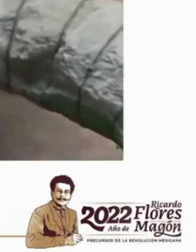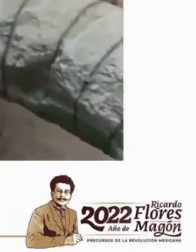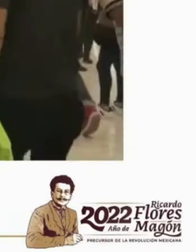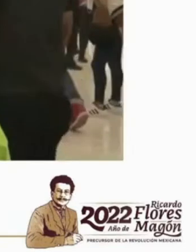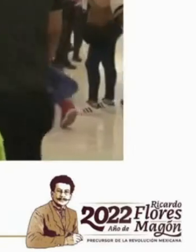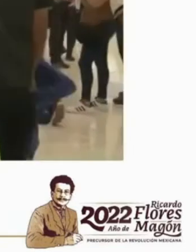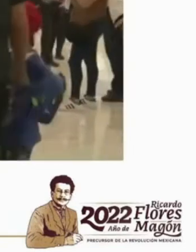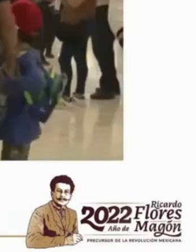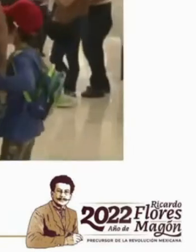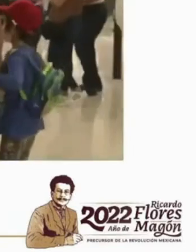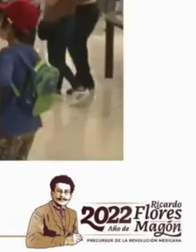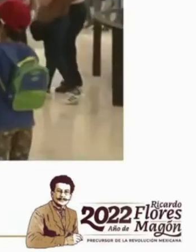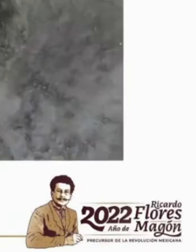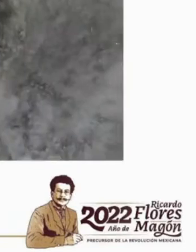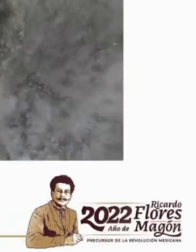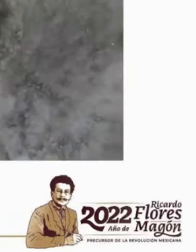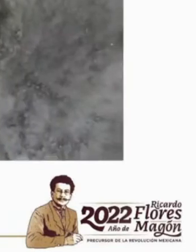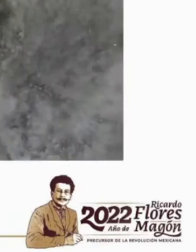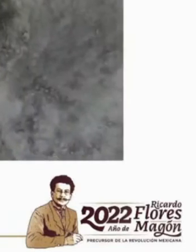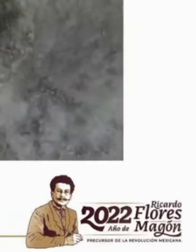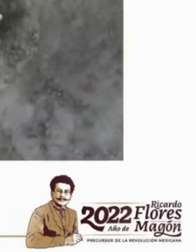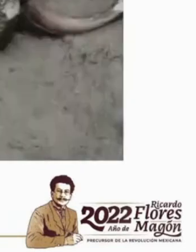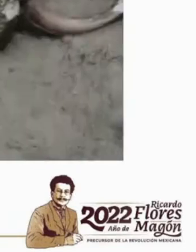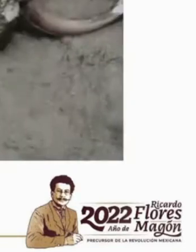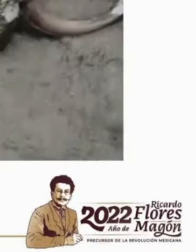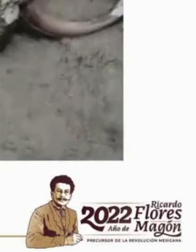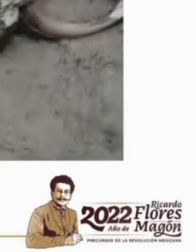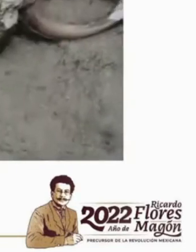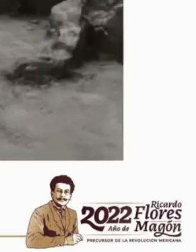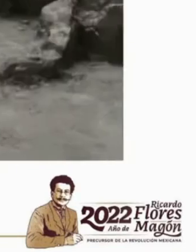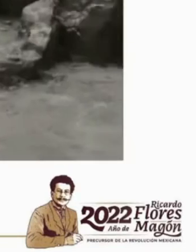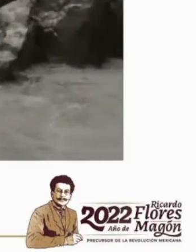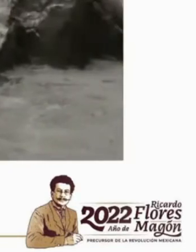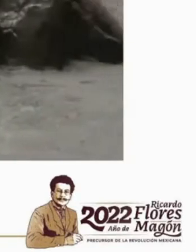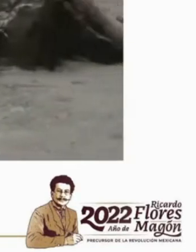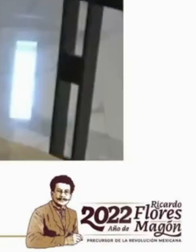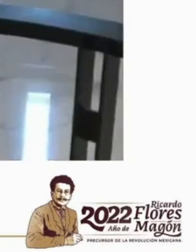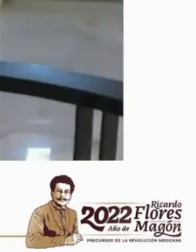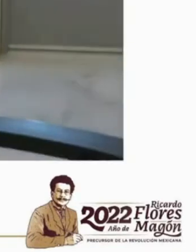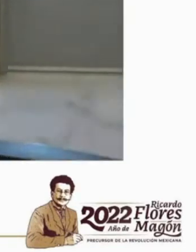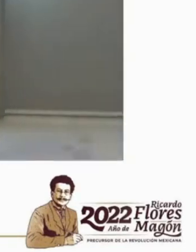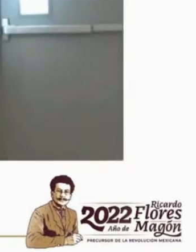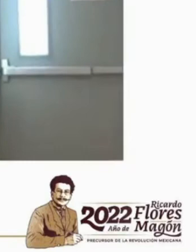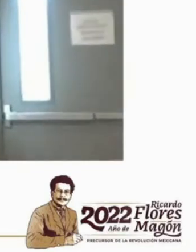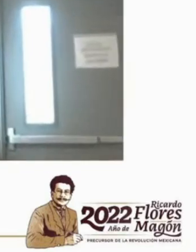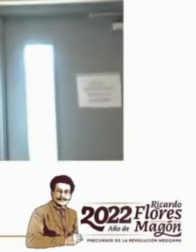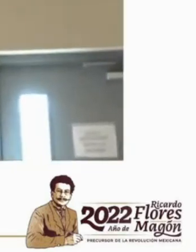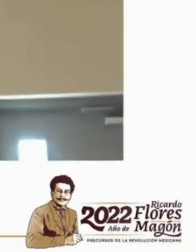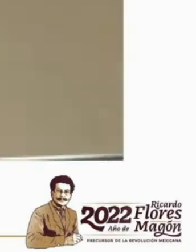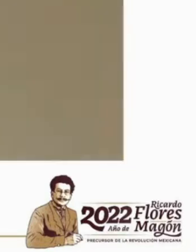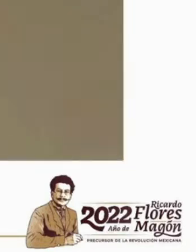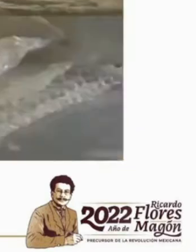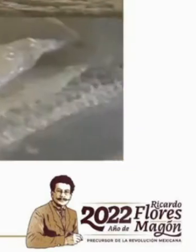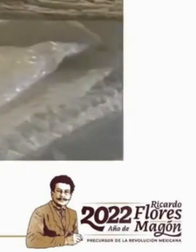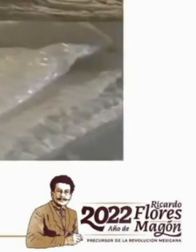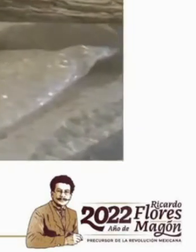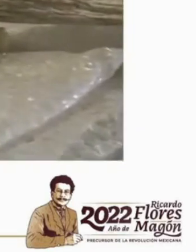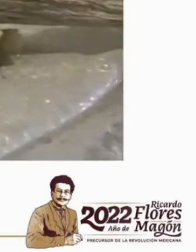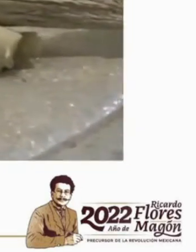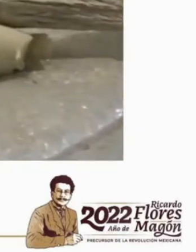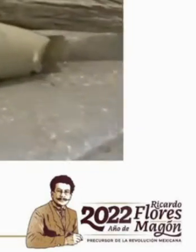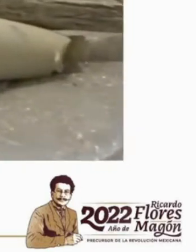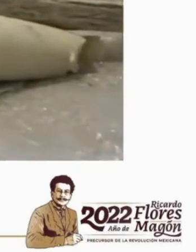una colección paleontológica de aproximadamente 70.000 restos óseos prehistóricos, los cuales se encuentran en proceso de